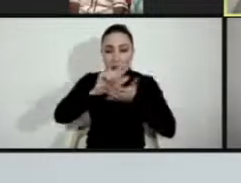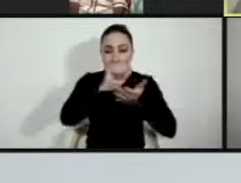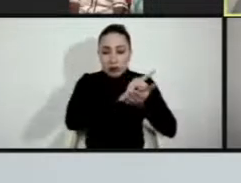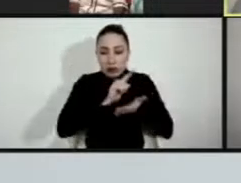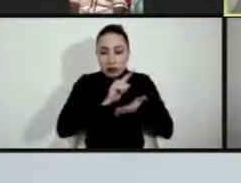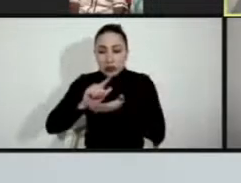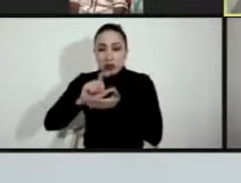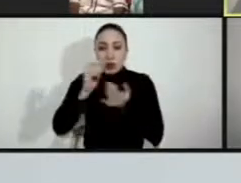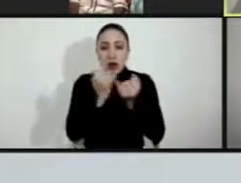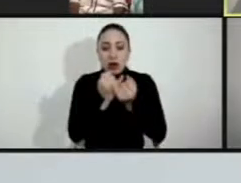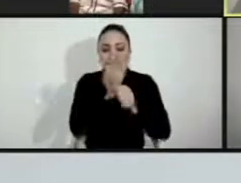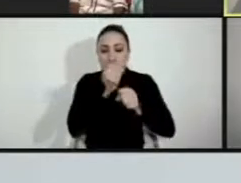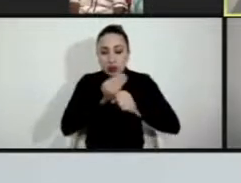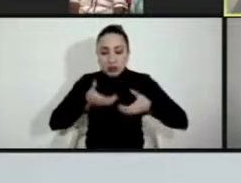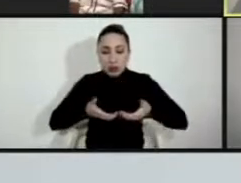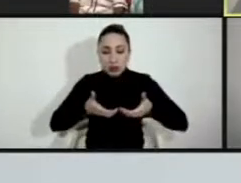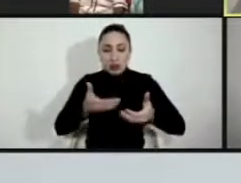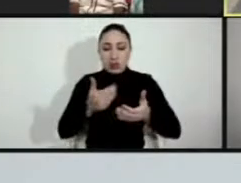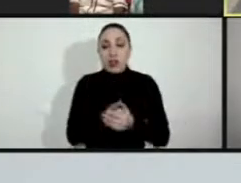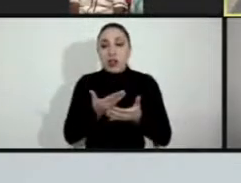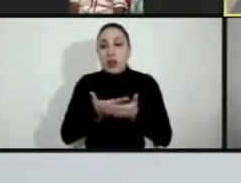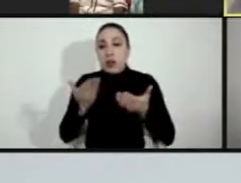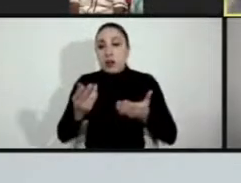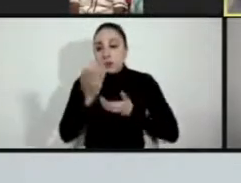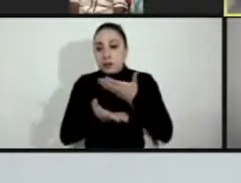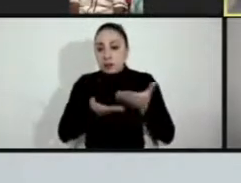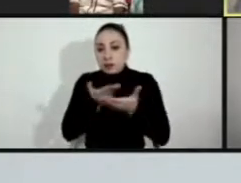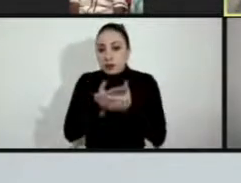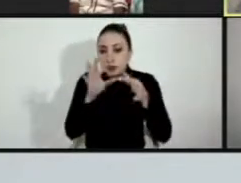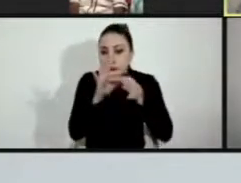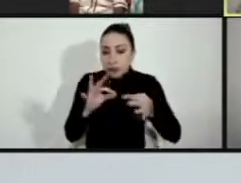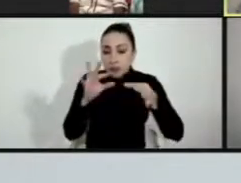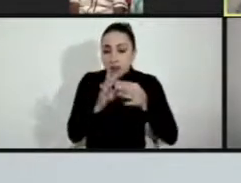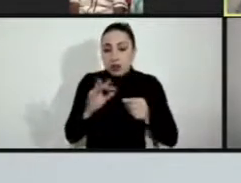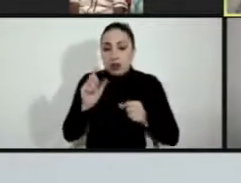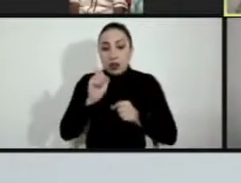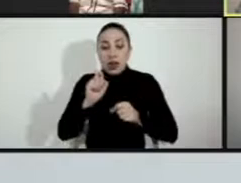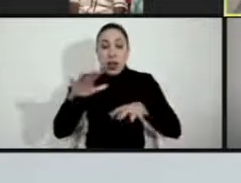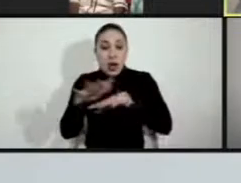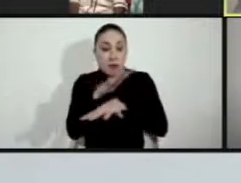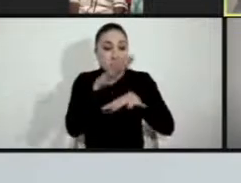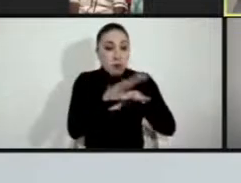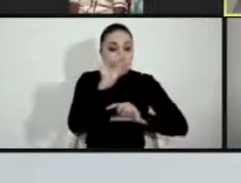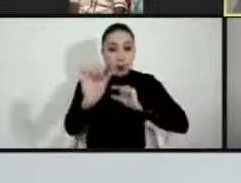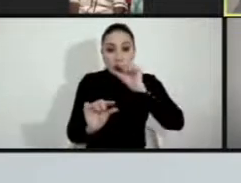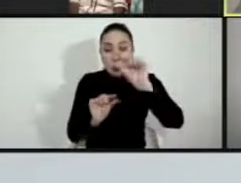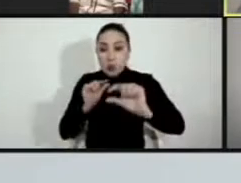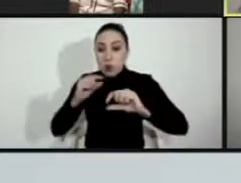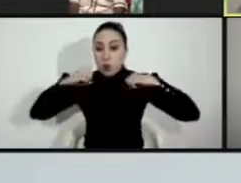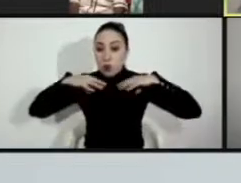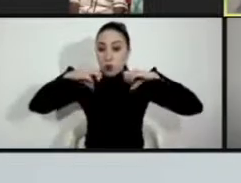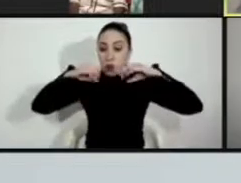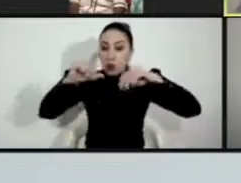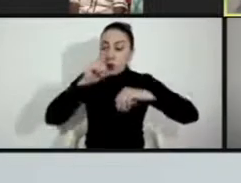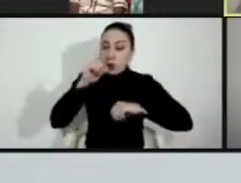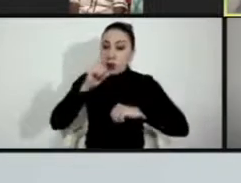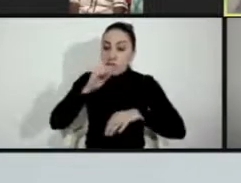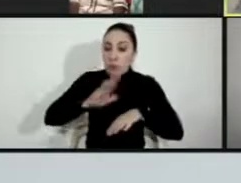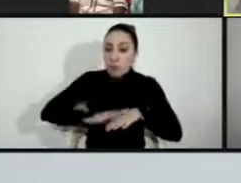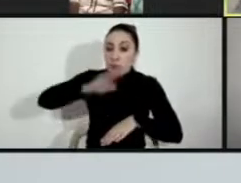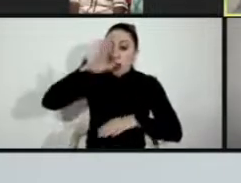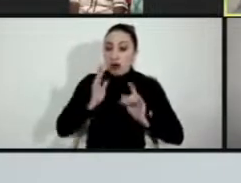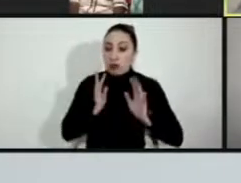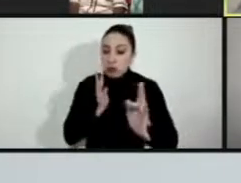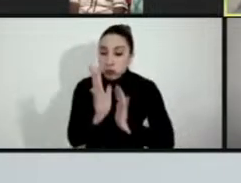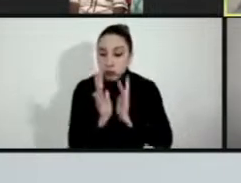acuerdo que, con pequeños cambios en la iluminación de las calles, sobre todo de aquellas que son sumamente transitadas,